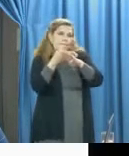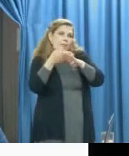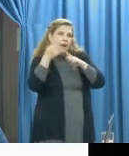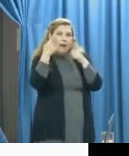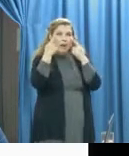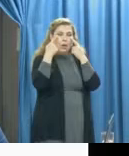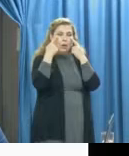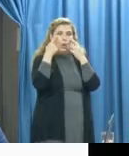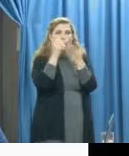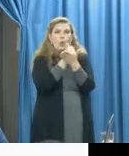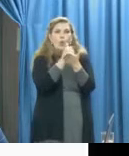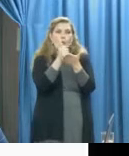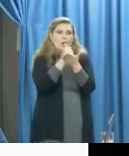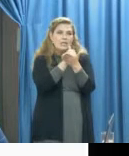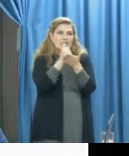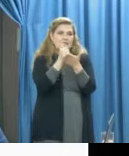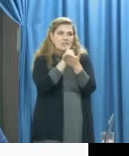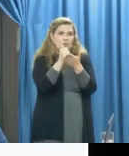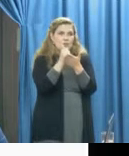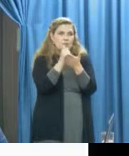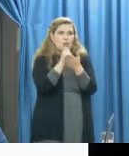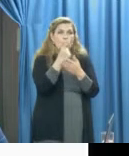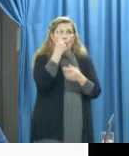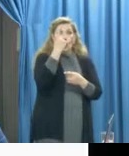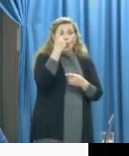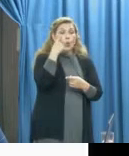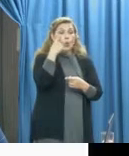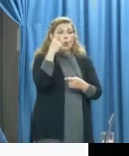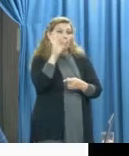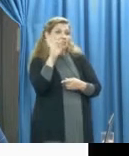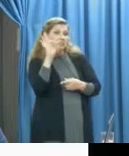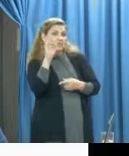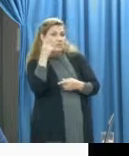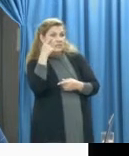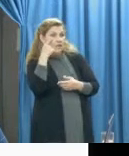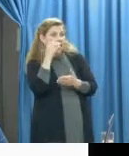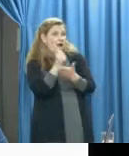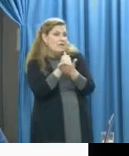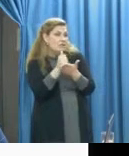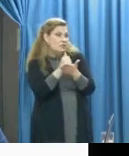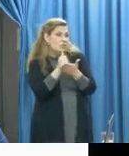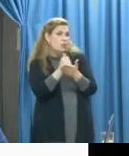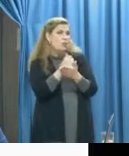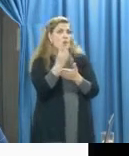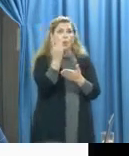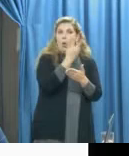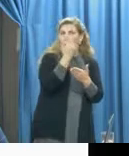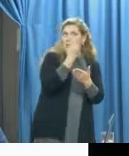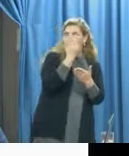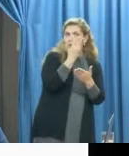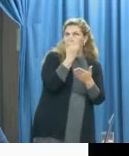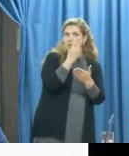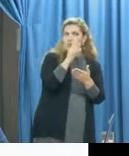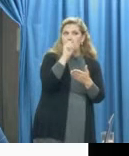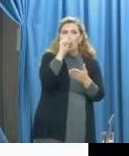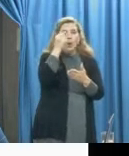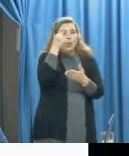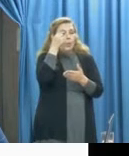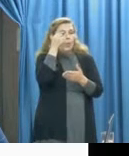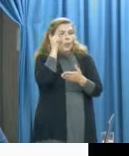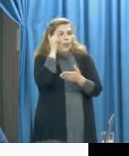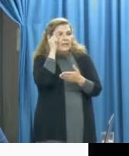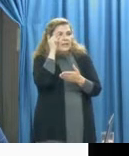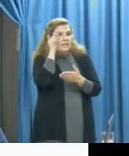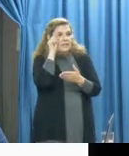blanco, los ojos de color, puede ser un solo ojo, claro, o pueden ser los dos, o un pedacito del